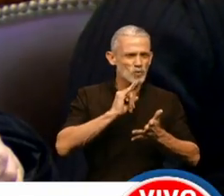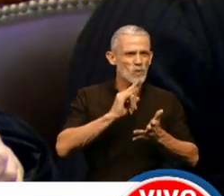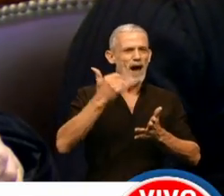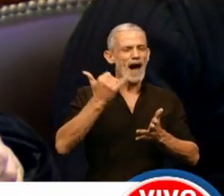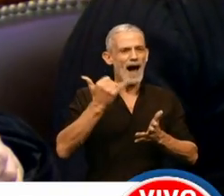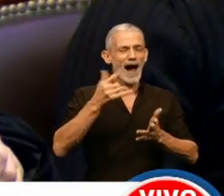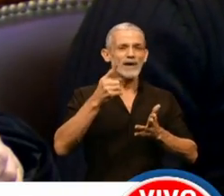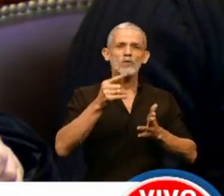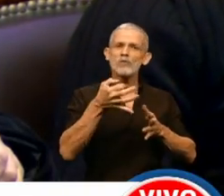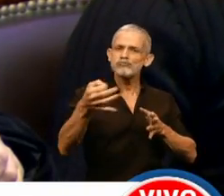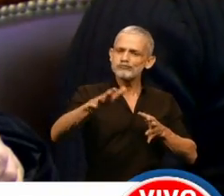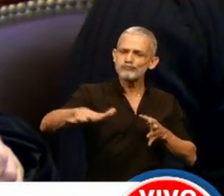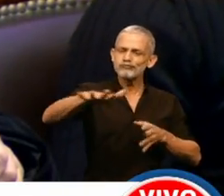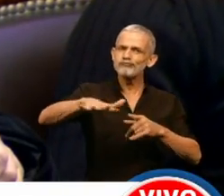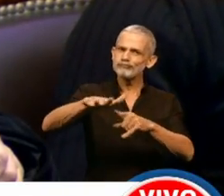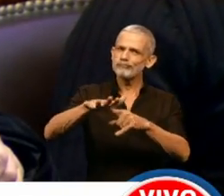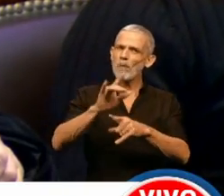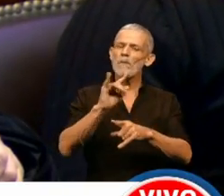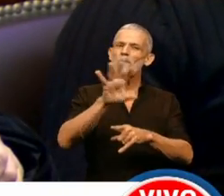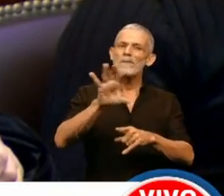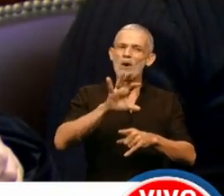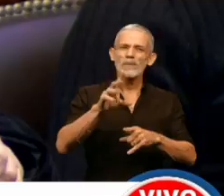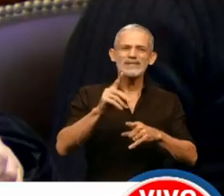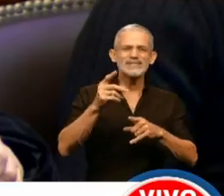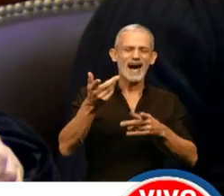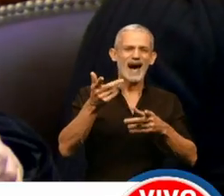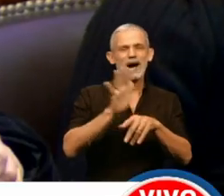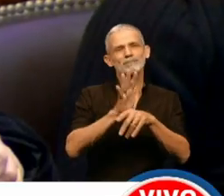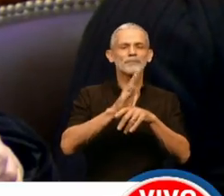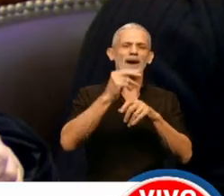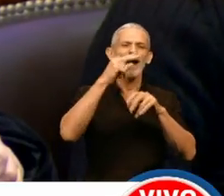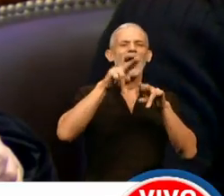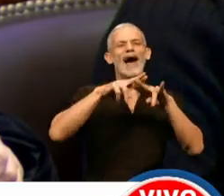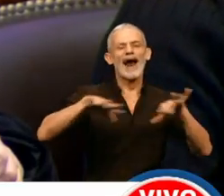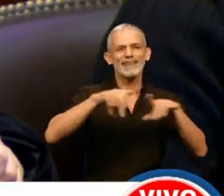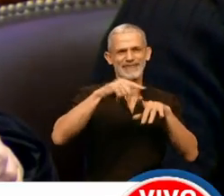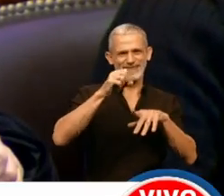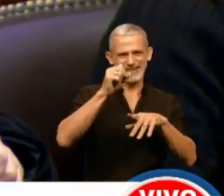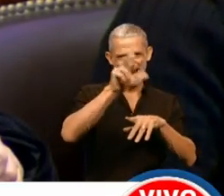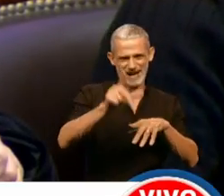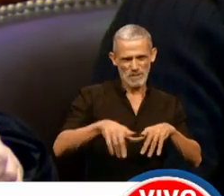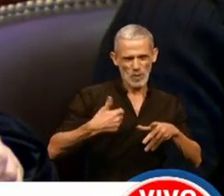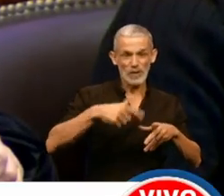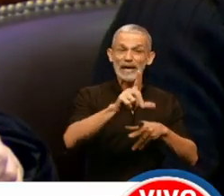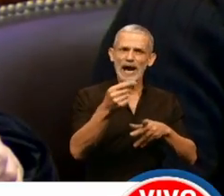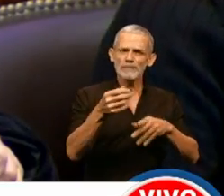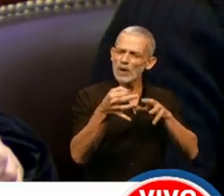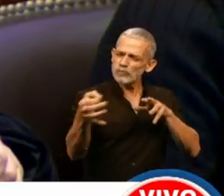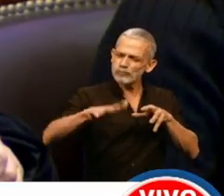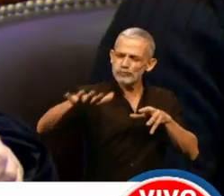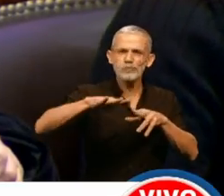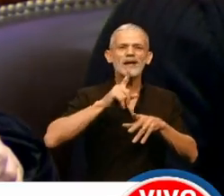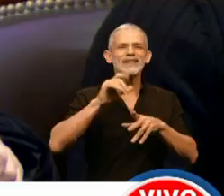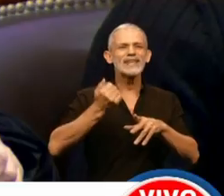una localidad en nuestra provincia en el jardín de la república que pertenece al departamento de